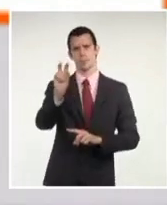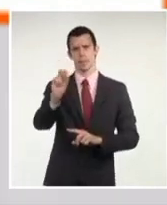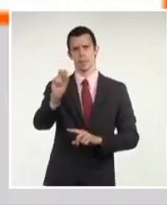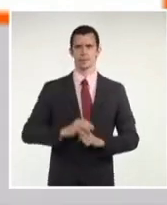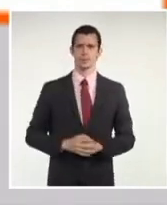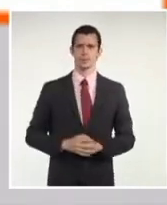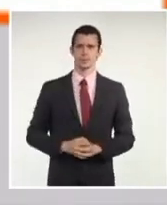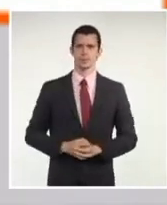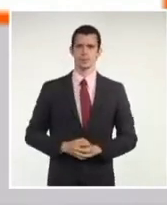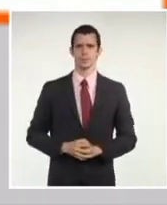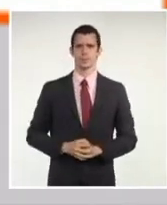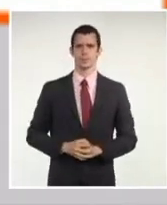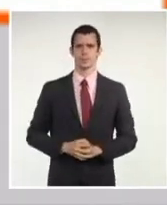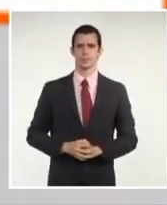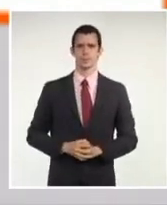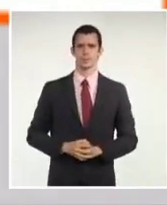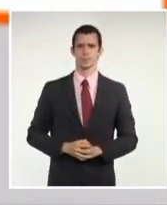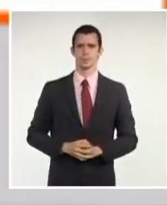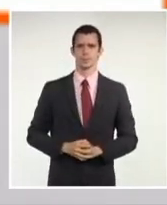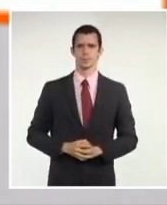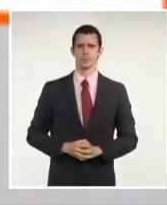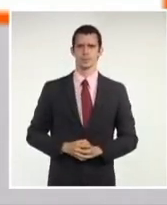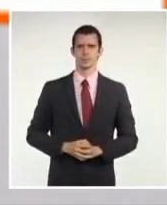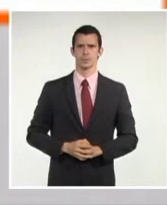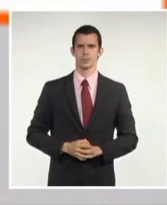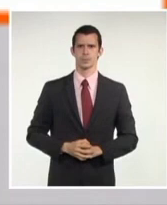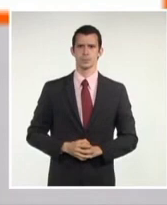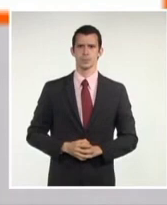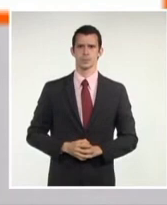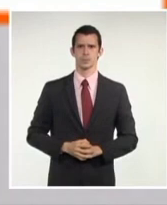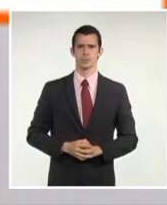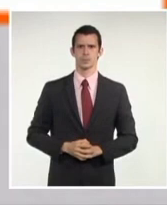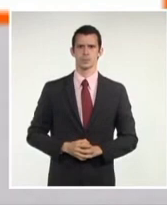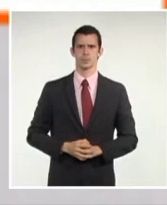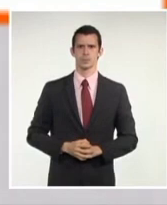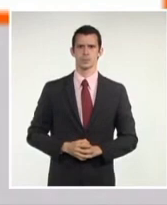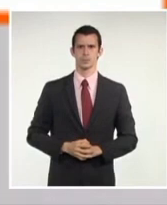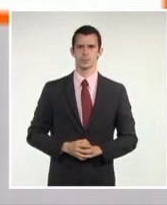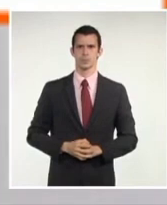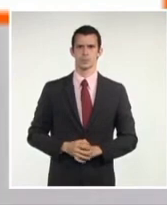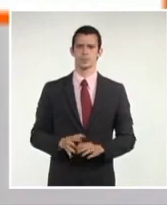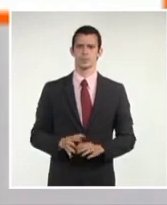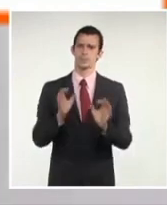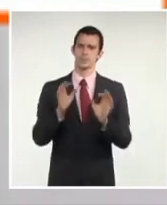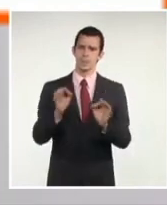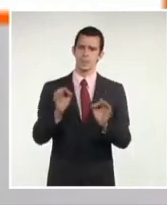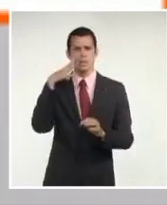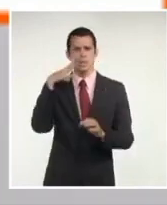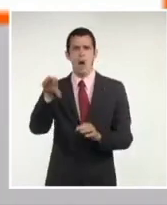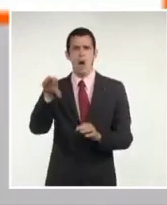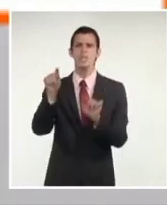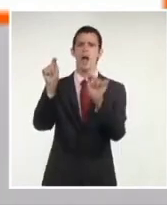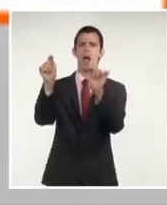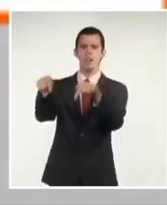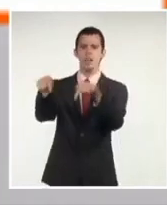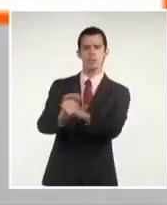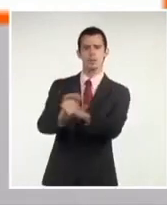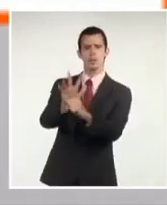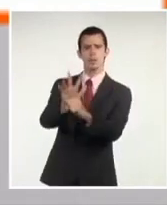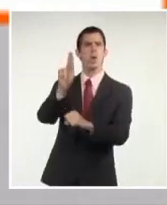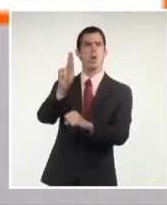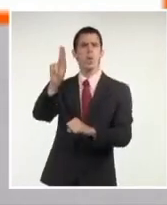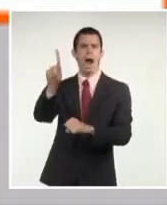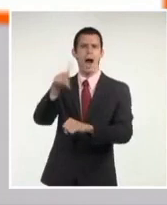hasta que se impone. Representó la aparición de esta variante un paso superior en el virus, es capaz